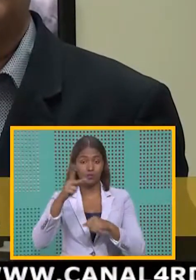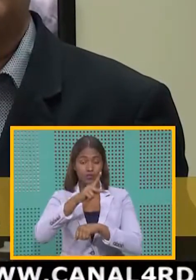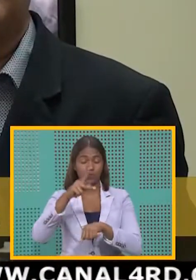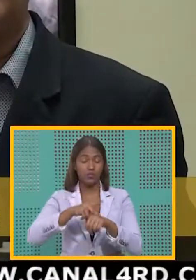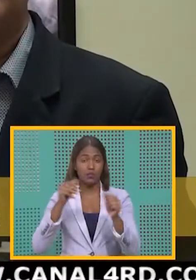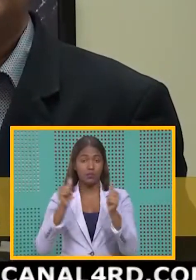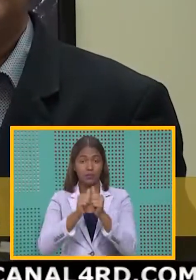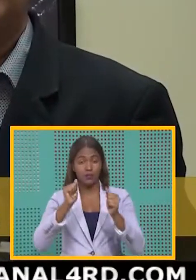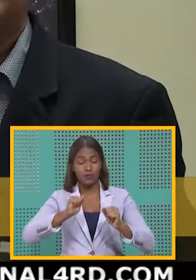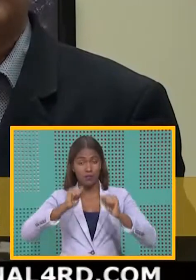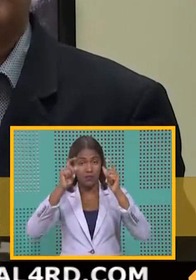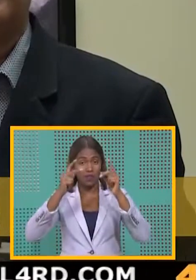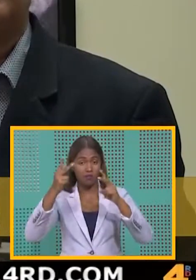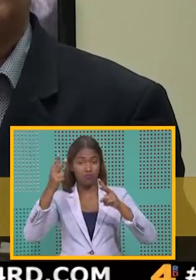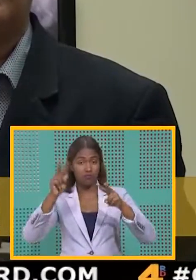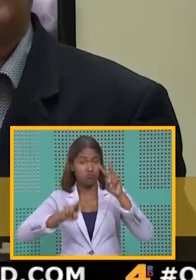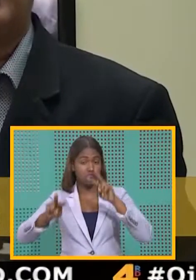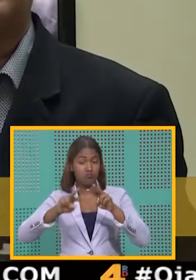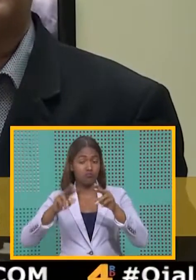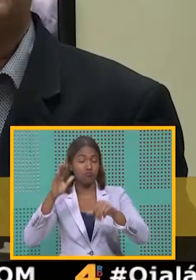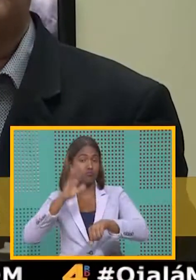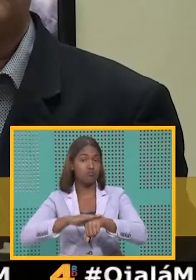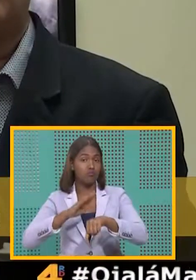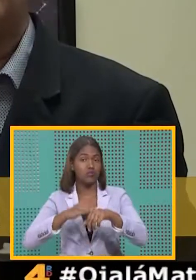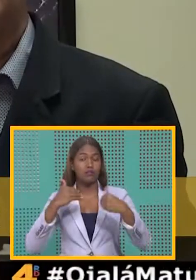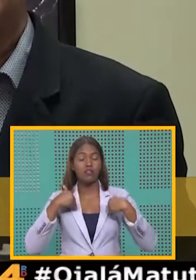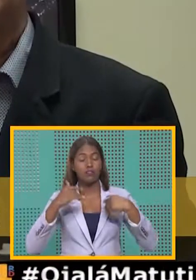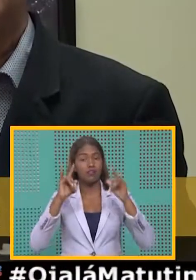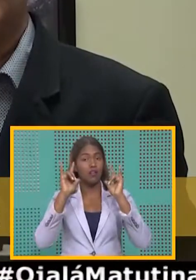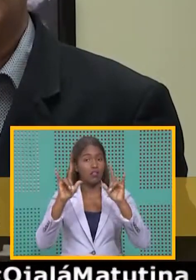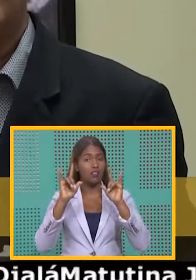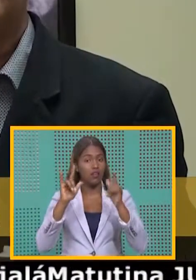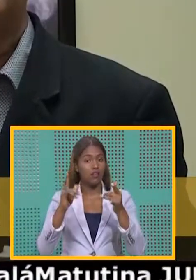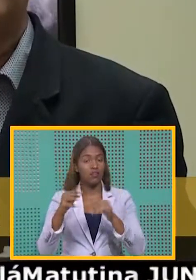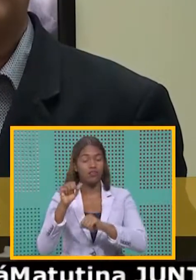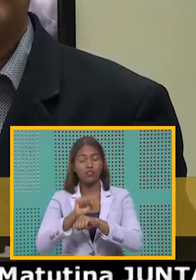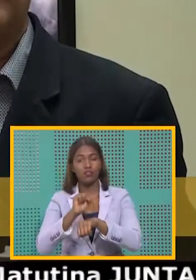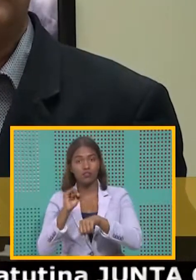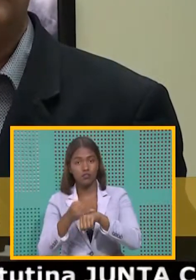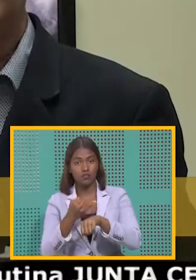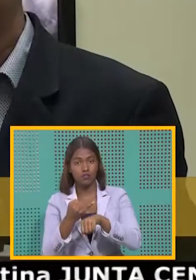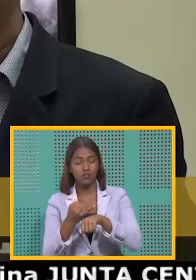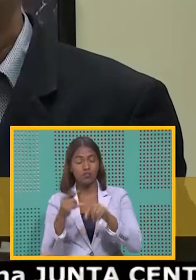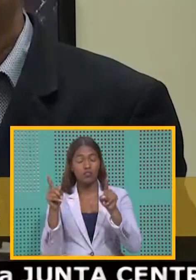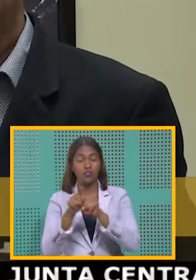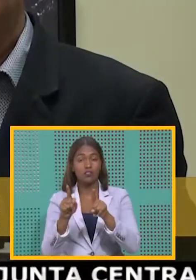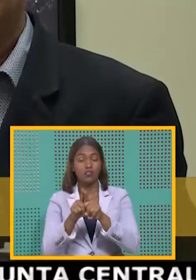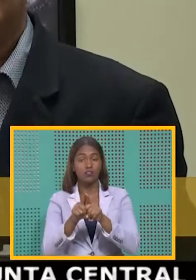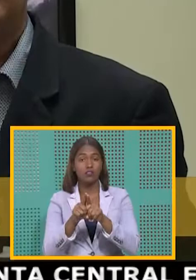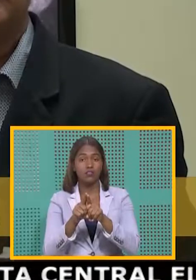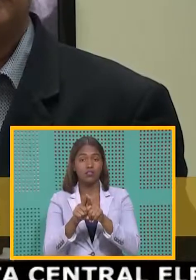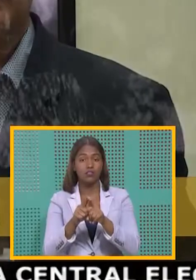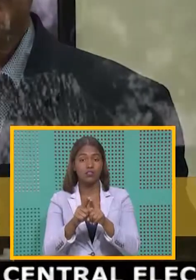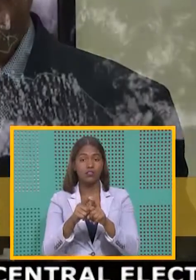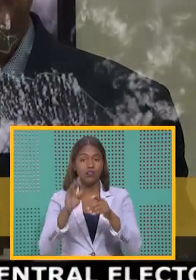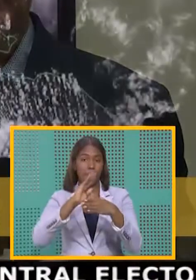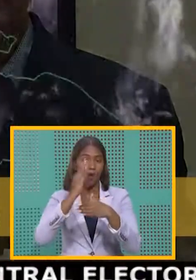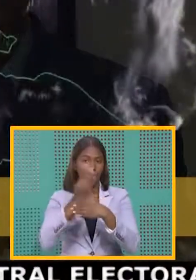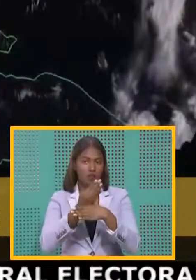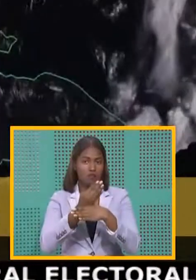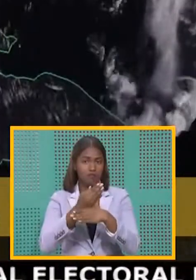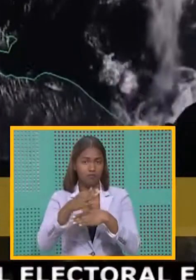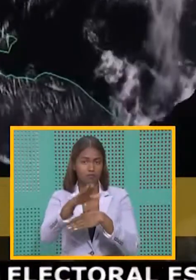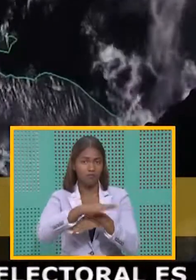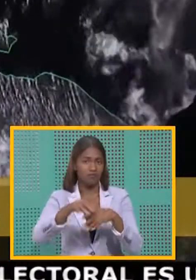en alerta. Tenemos en aviso a Santiago, San Juan y Monseñor Noel